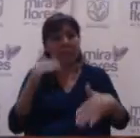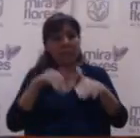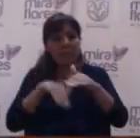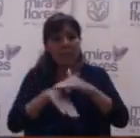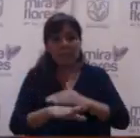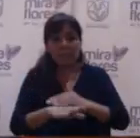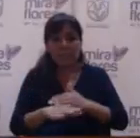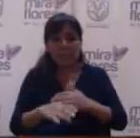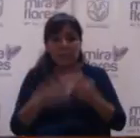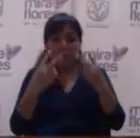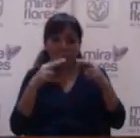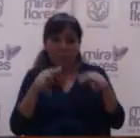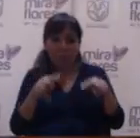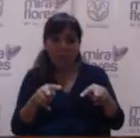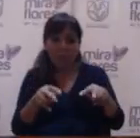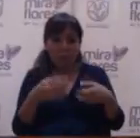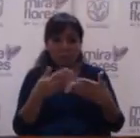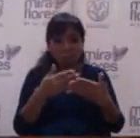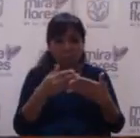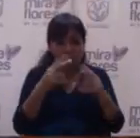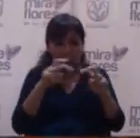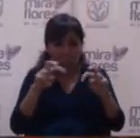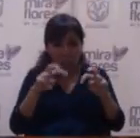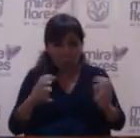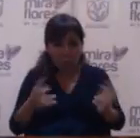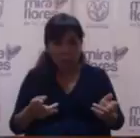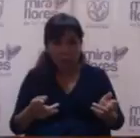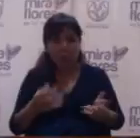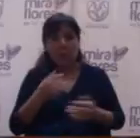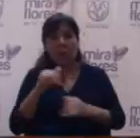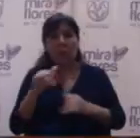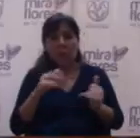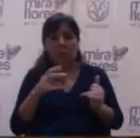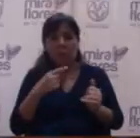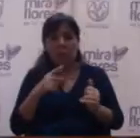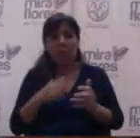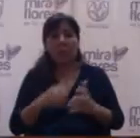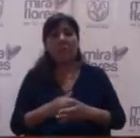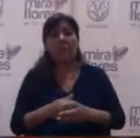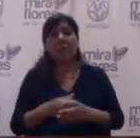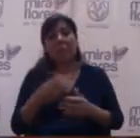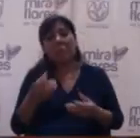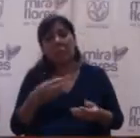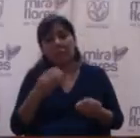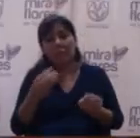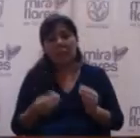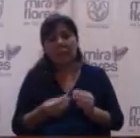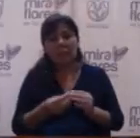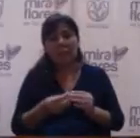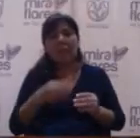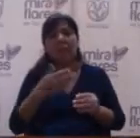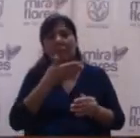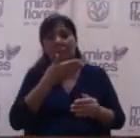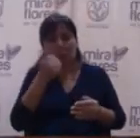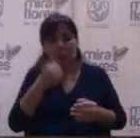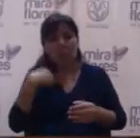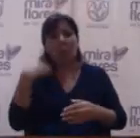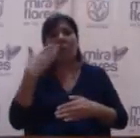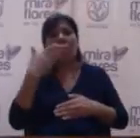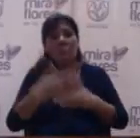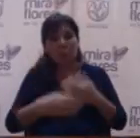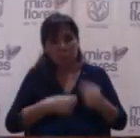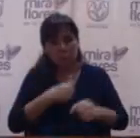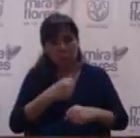y ver y evaluarlo y coordinar, si es posible, con el que habla, para poder mejorarlo para los próximos años. Eso es más o menos